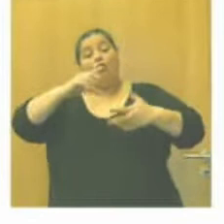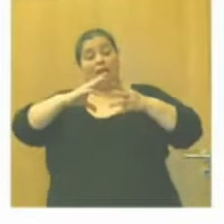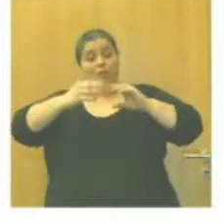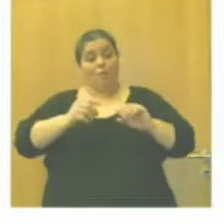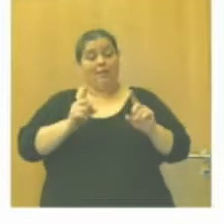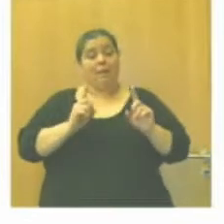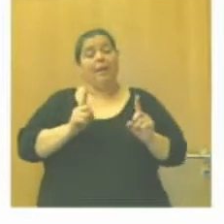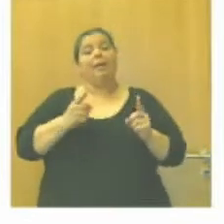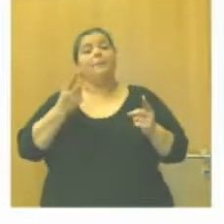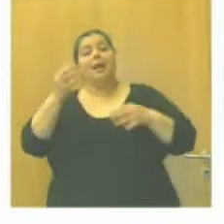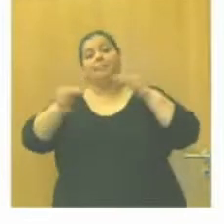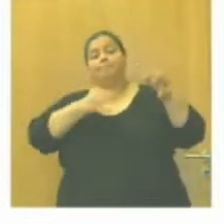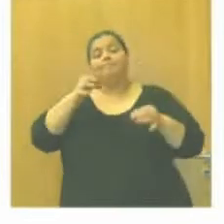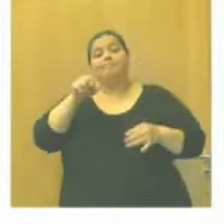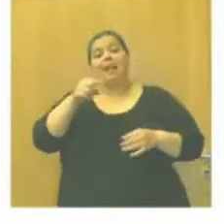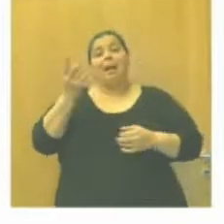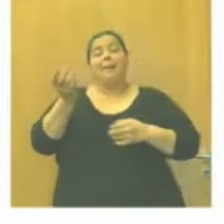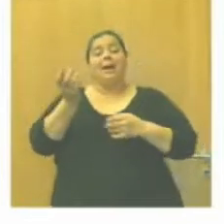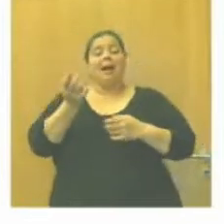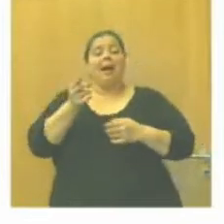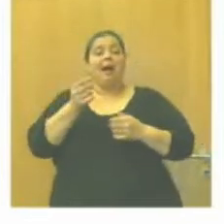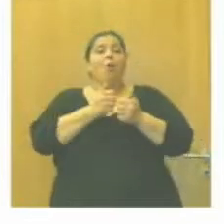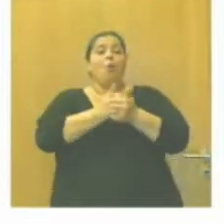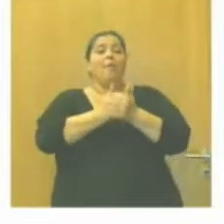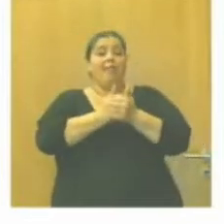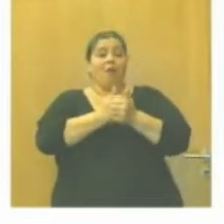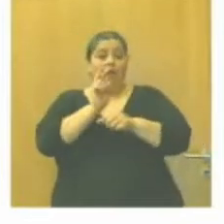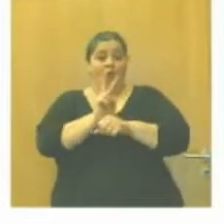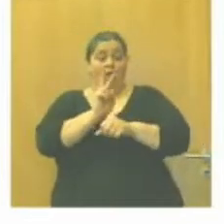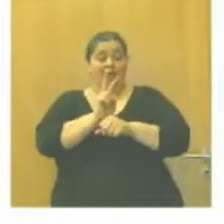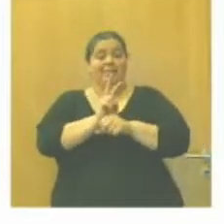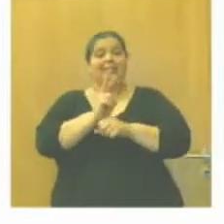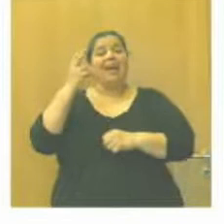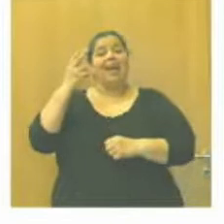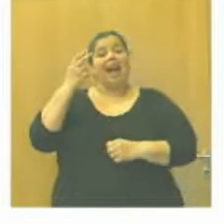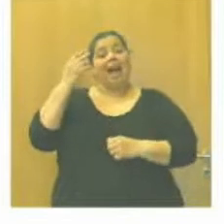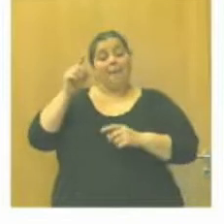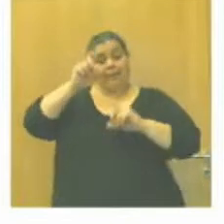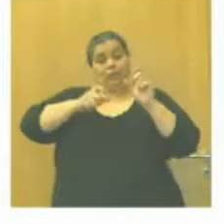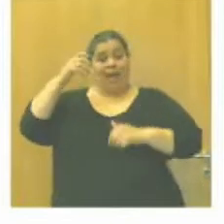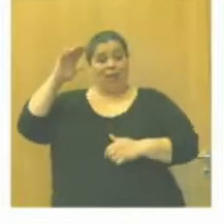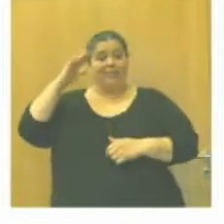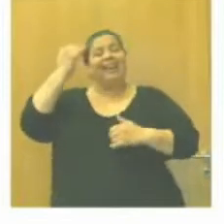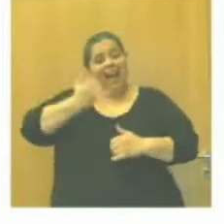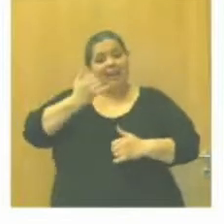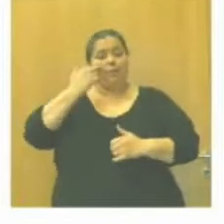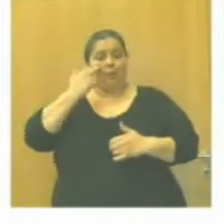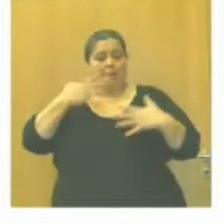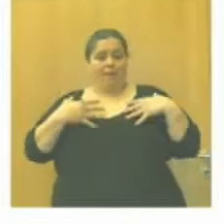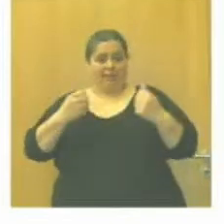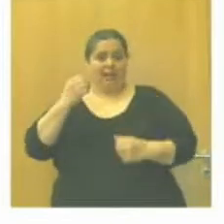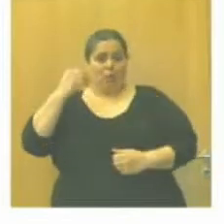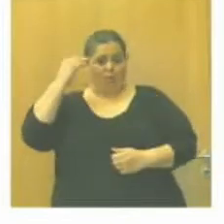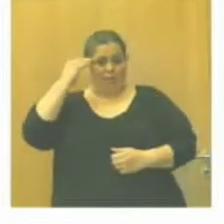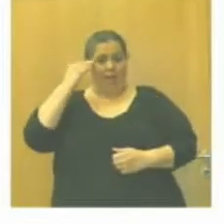que están indicadas a cuidadores de adolescentes con síntomas o condiciones de salud mental.